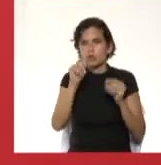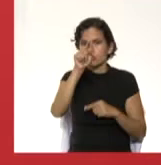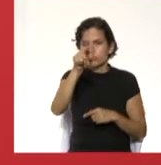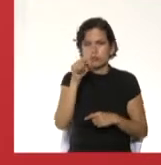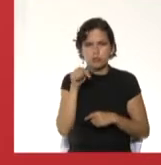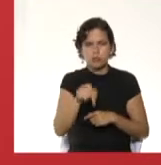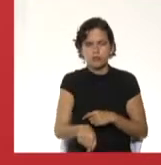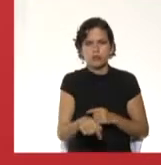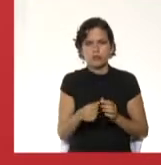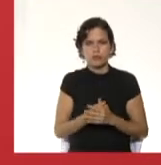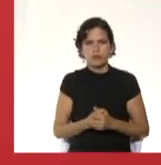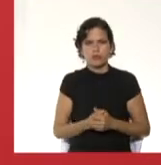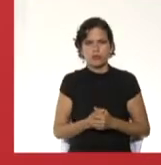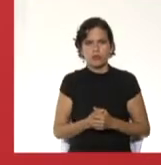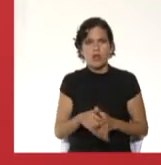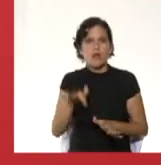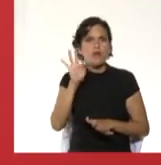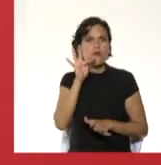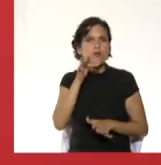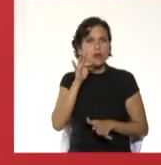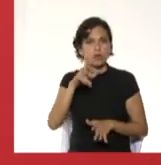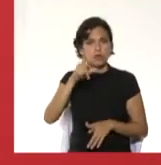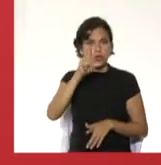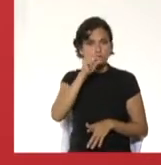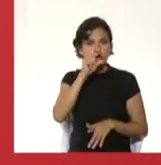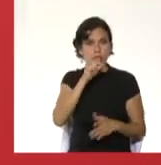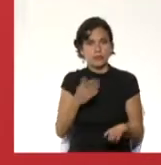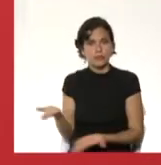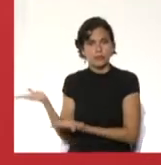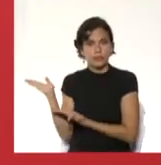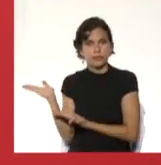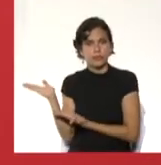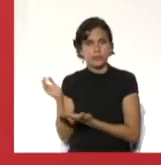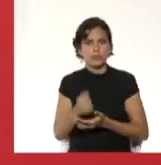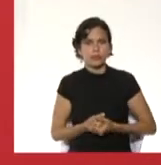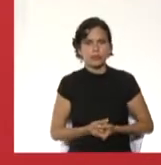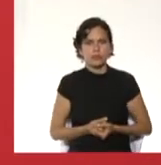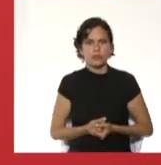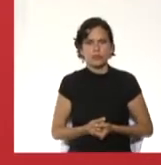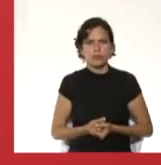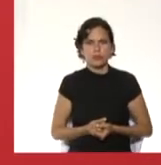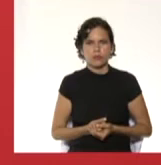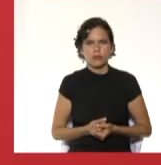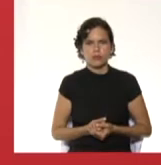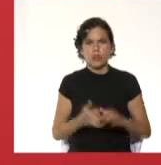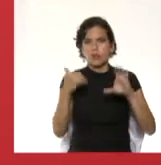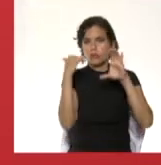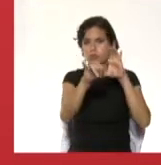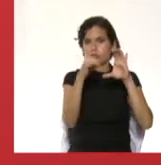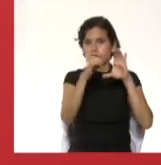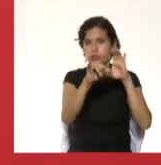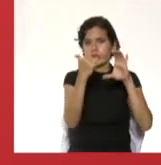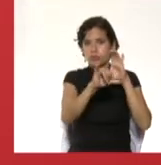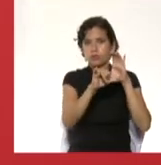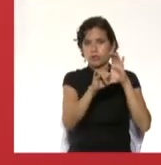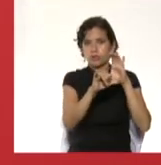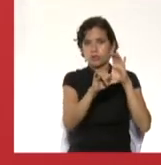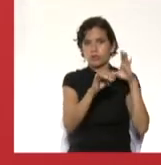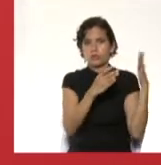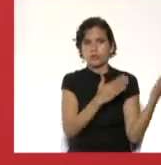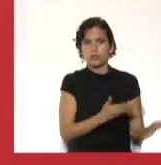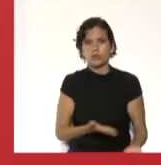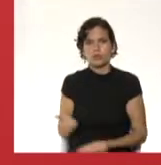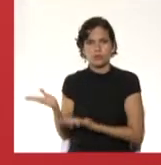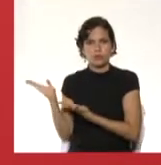un clic. Tienen a su disposición nuestras cuentas en Facebook y Twitter como Cada Familia Una Escuela y por supuesto nuestro canal de